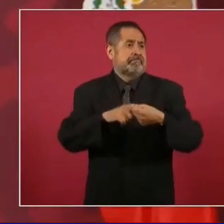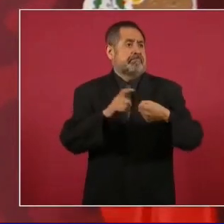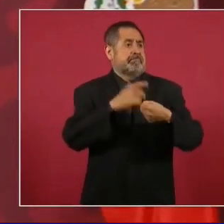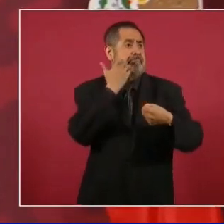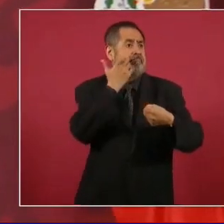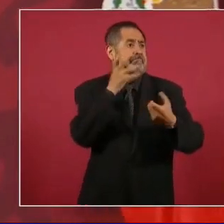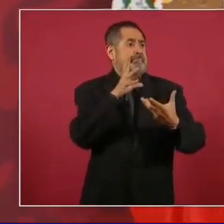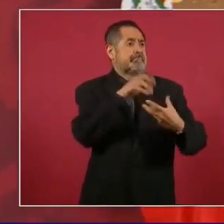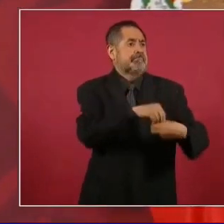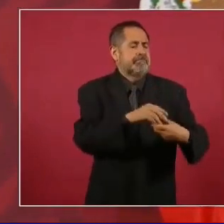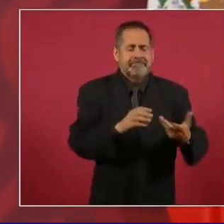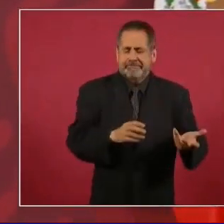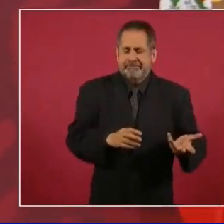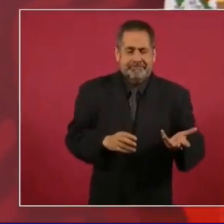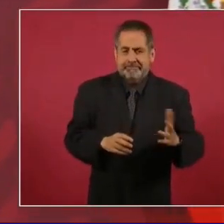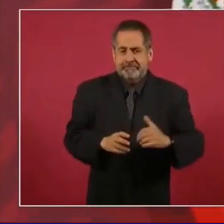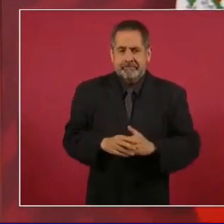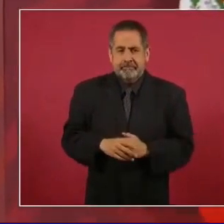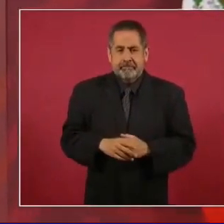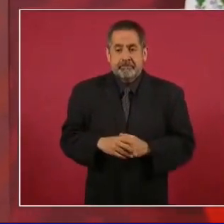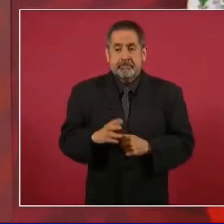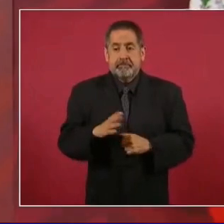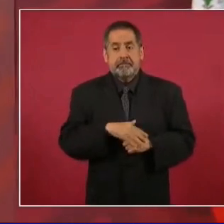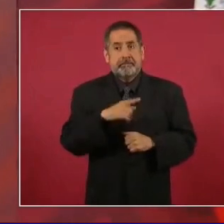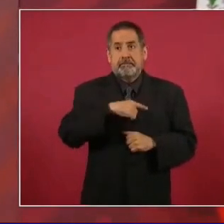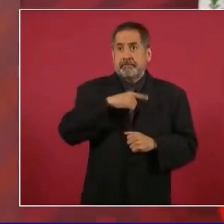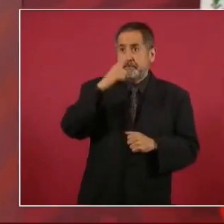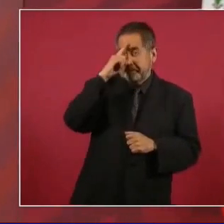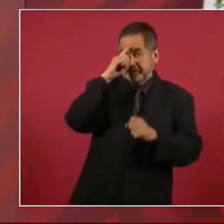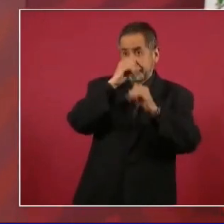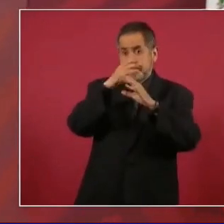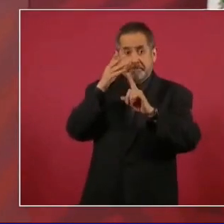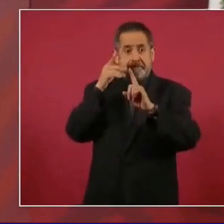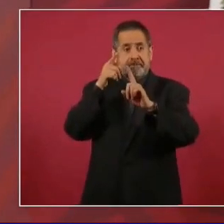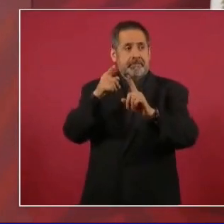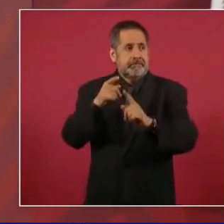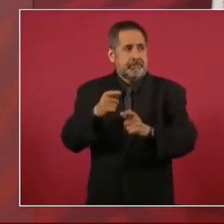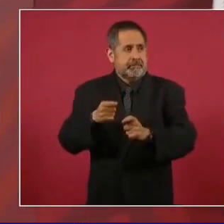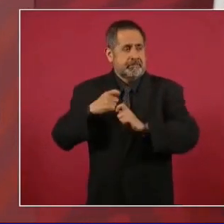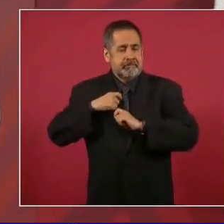porque además su duración en el cargo